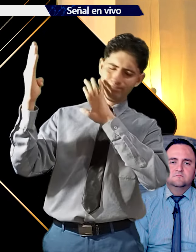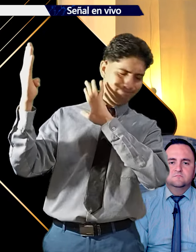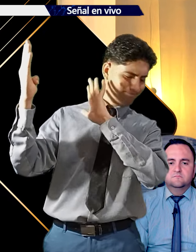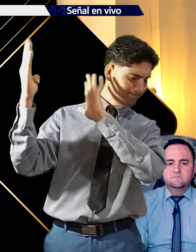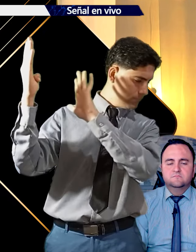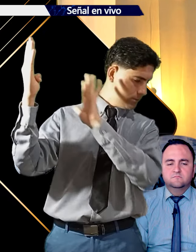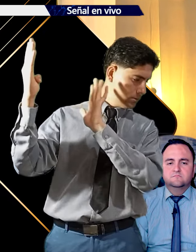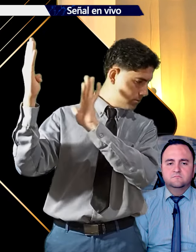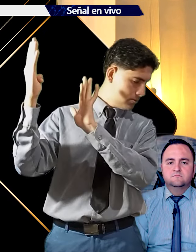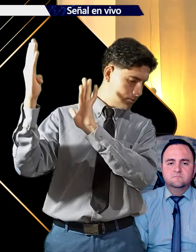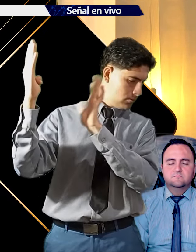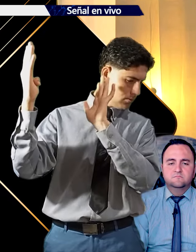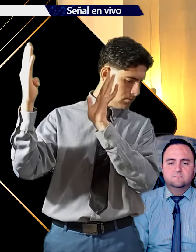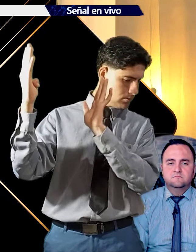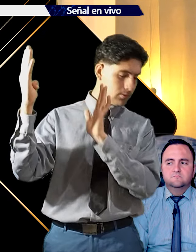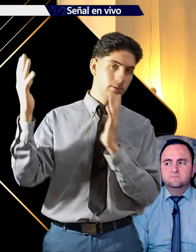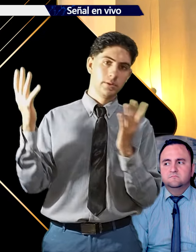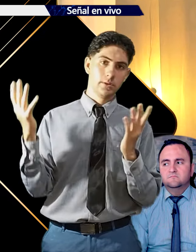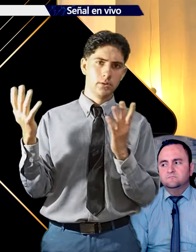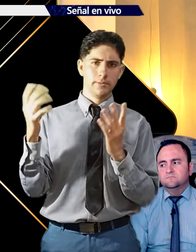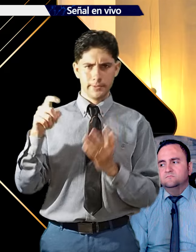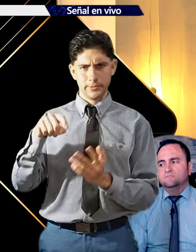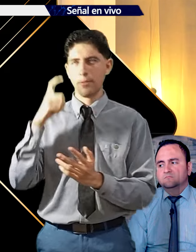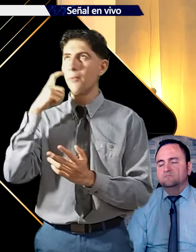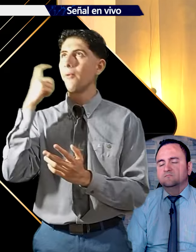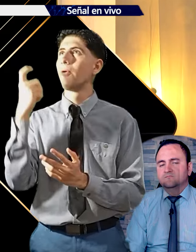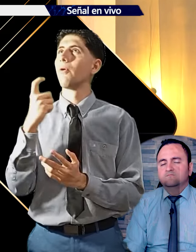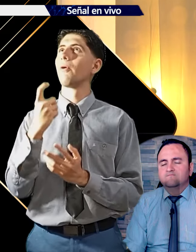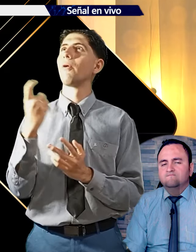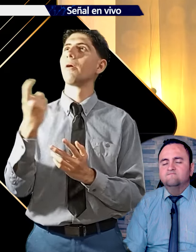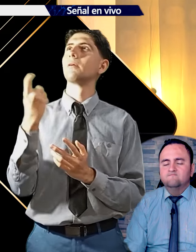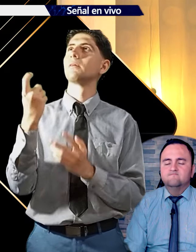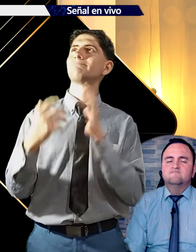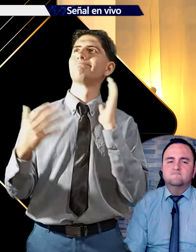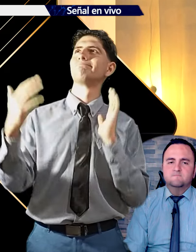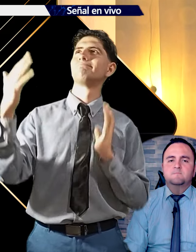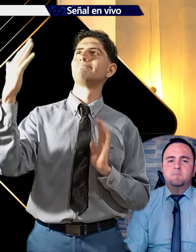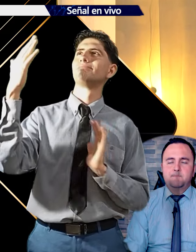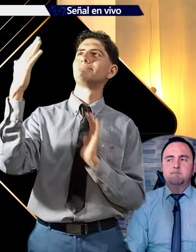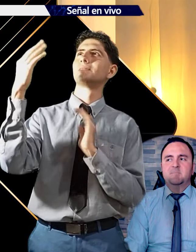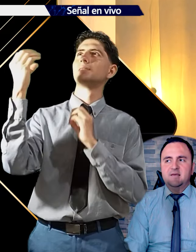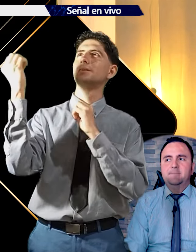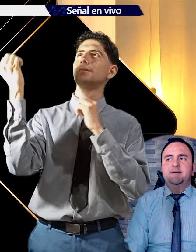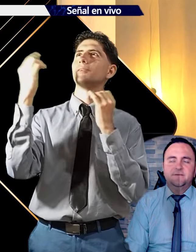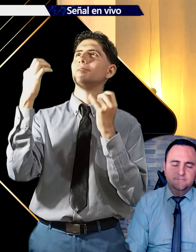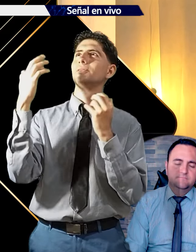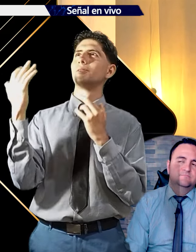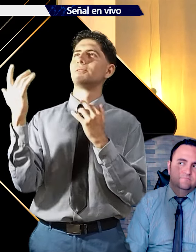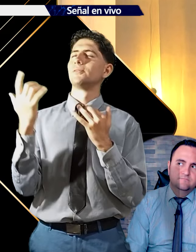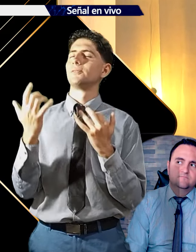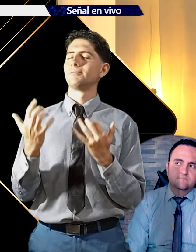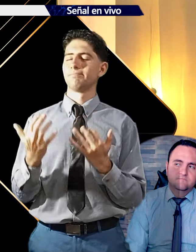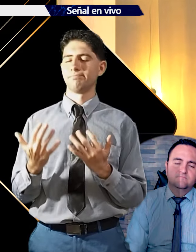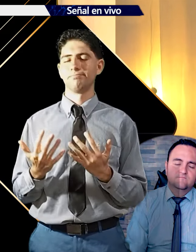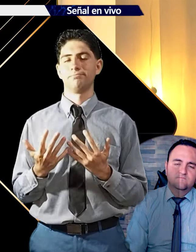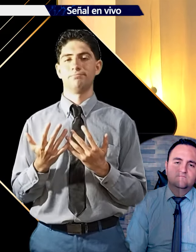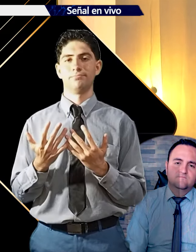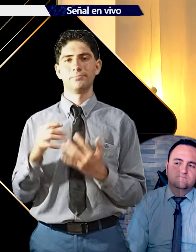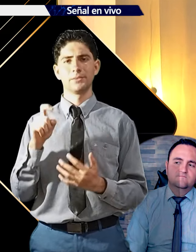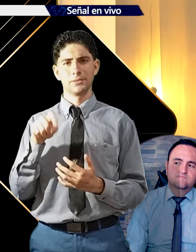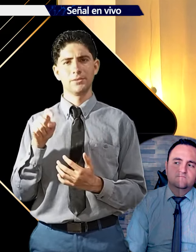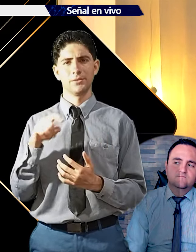más desubicada, precisamente porque han dejado de buscar a Dios, han dejado de mirar a Dios. Y